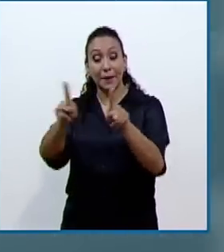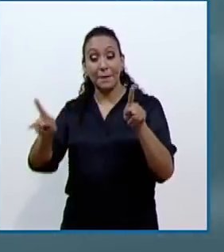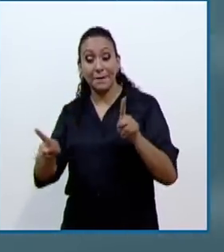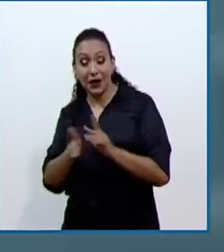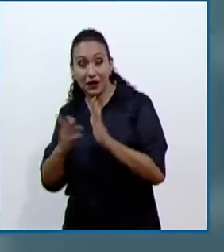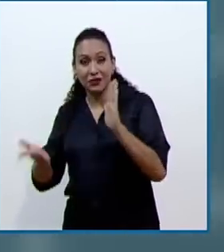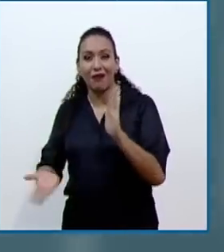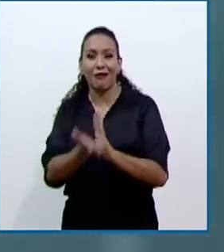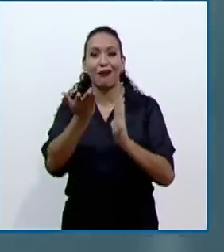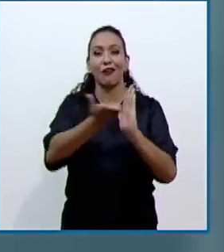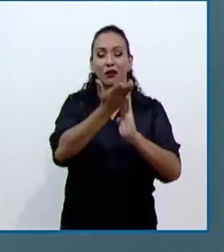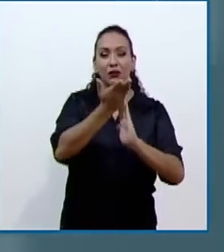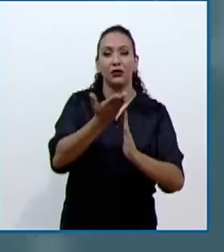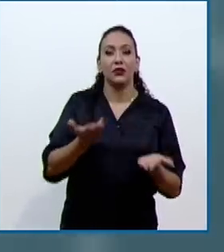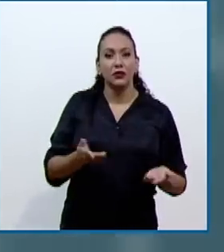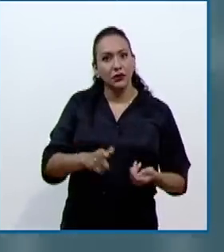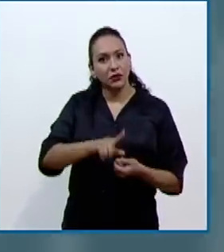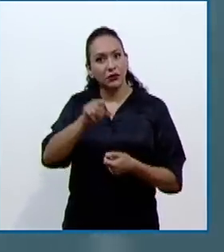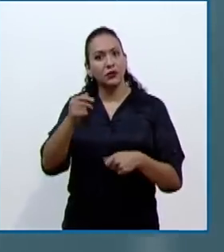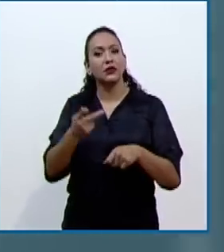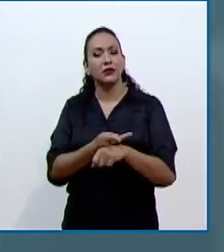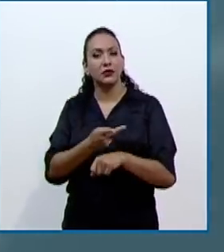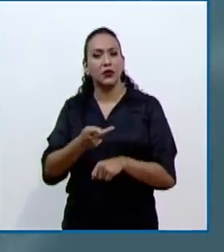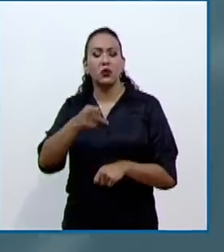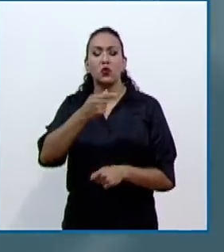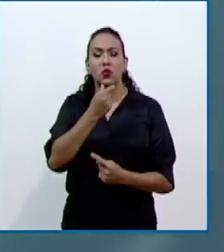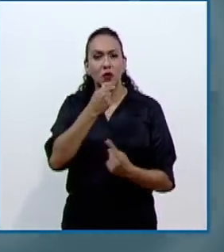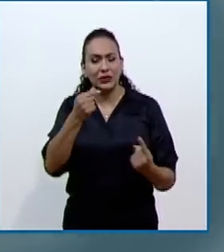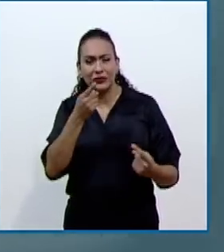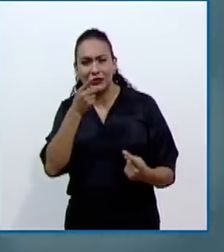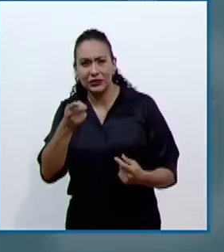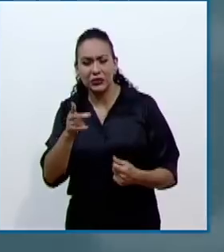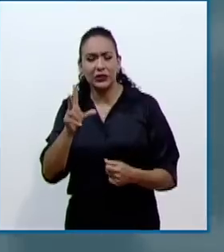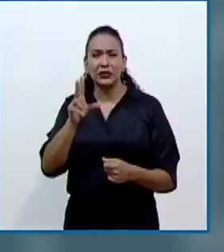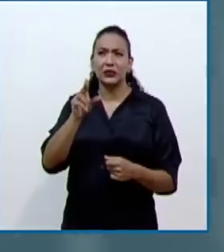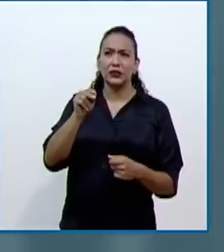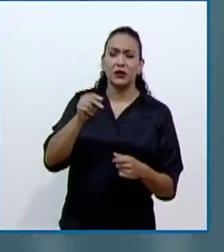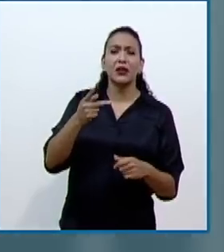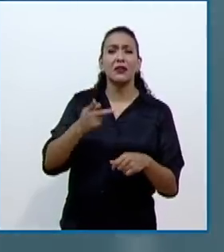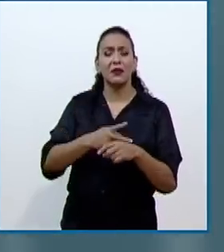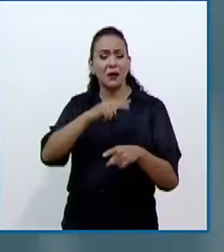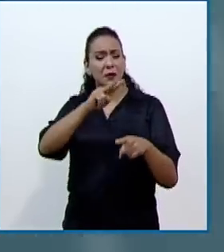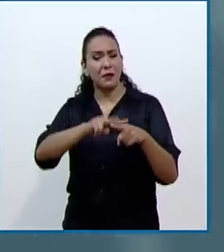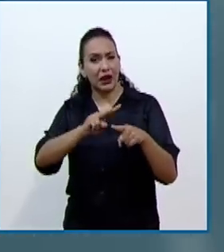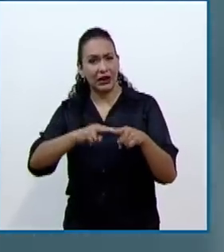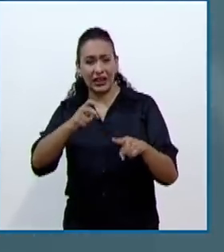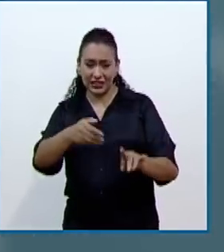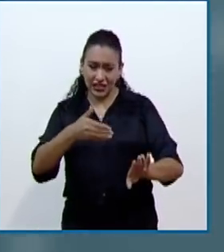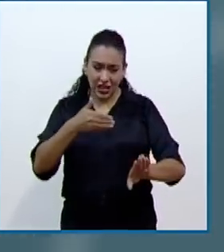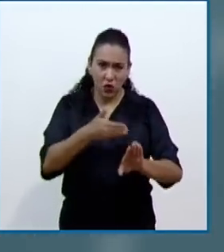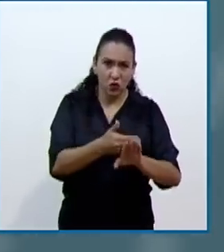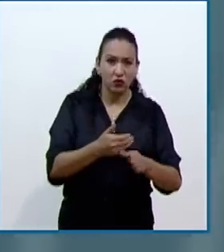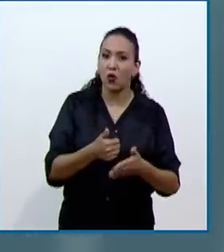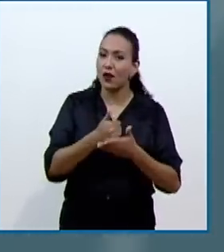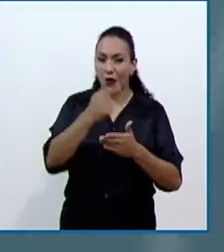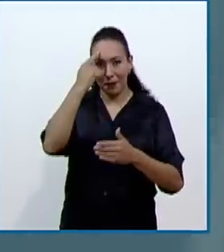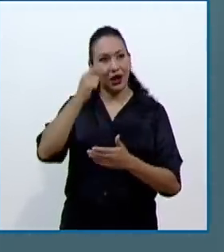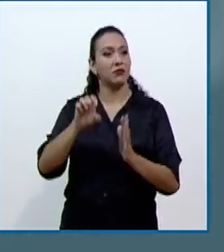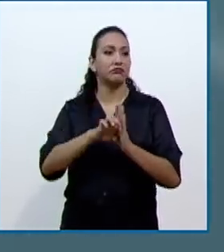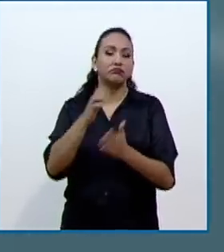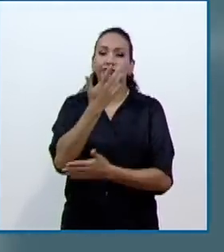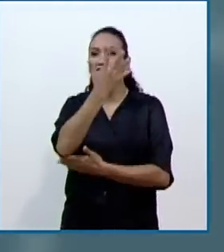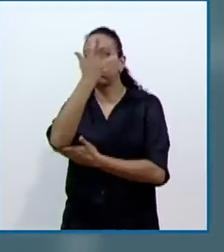en Jiutepec. Concluyó que la obra causaría un daño irreparable e irreversible en perjuicio del medio ambiente y de la